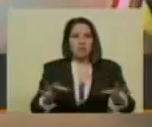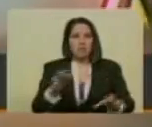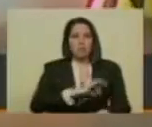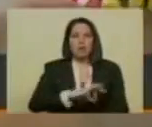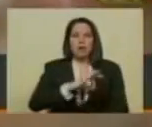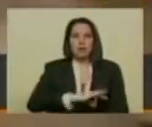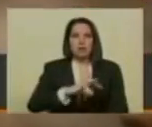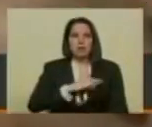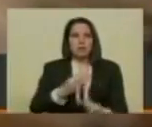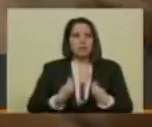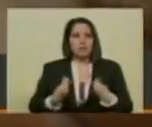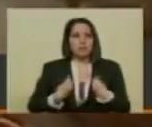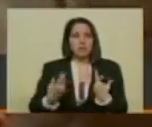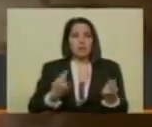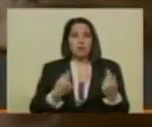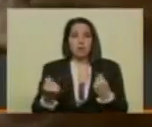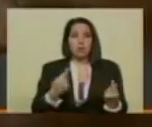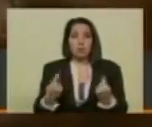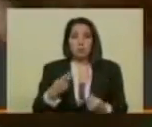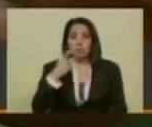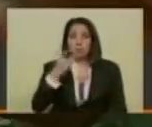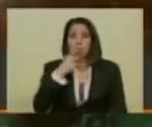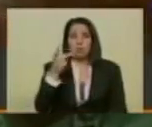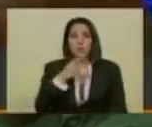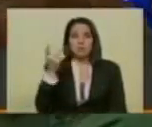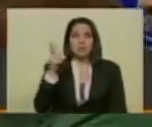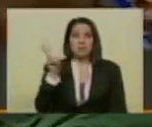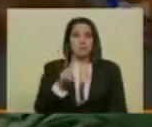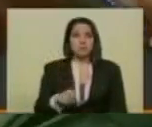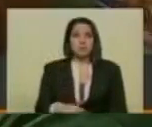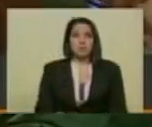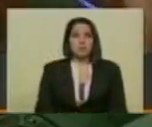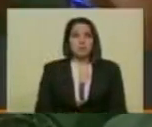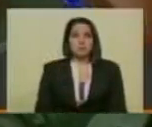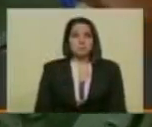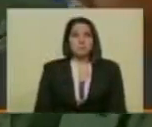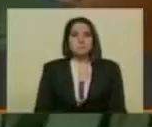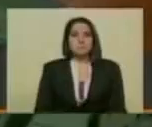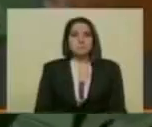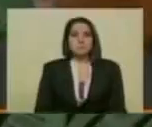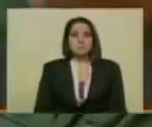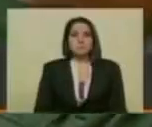social, económica, política de Venezuela.